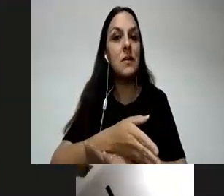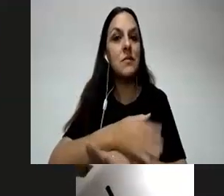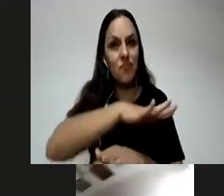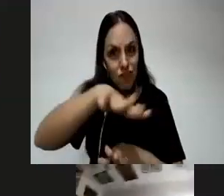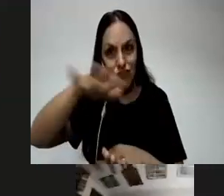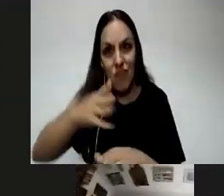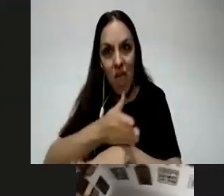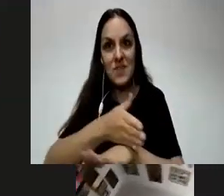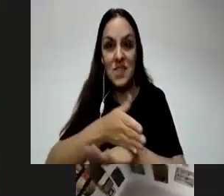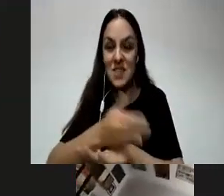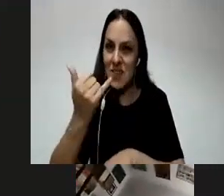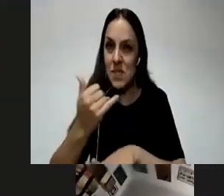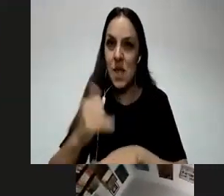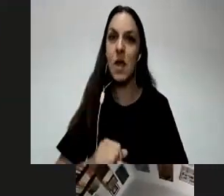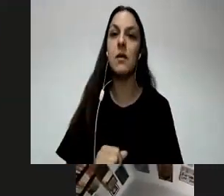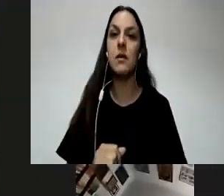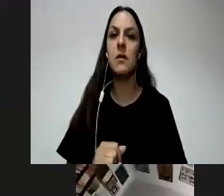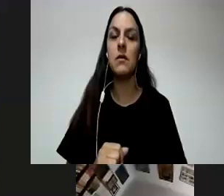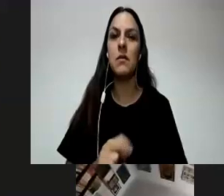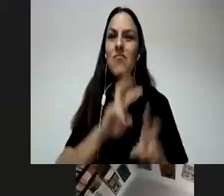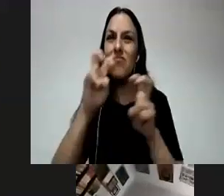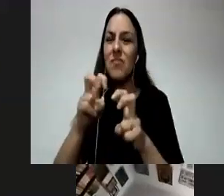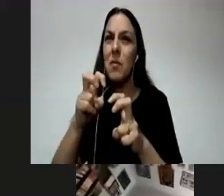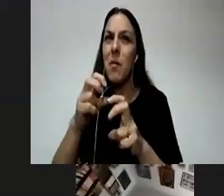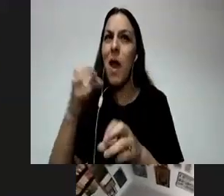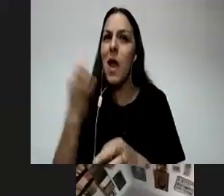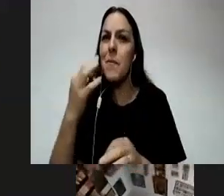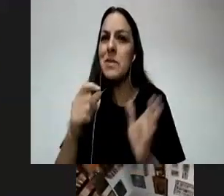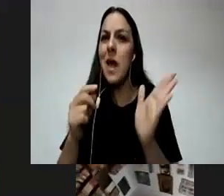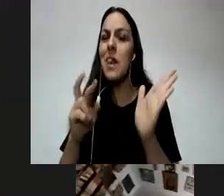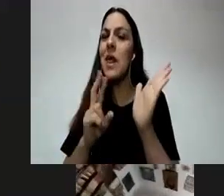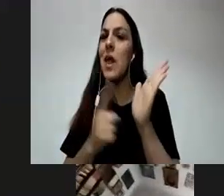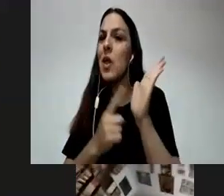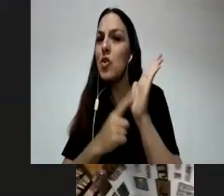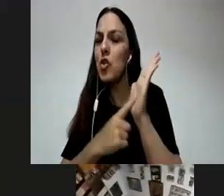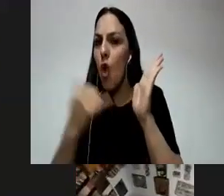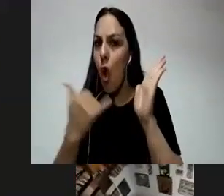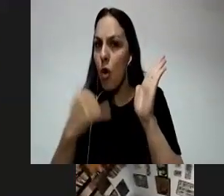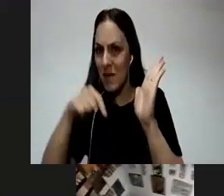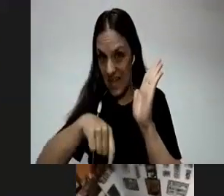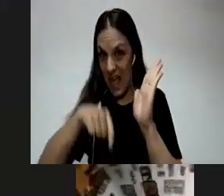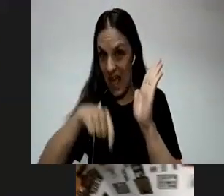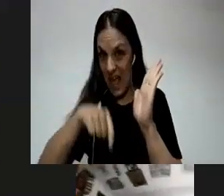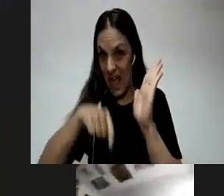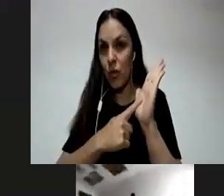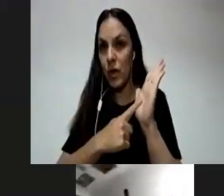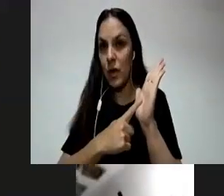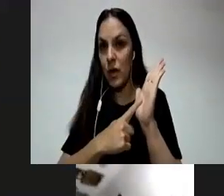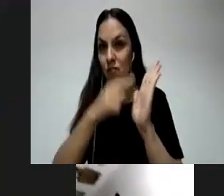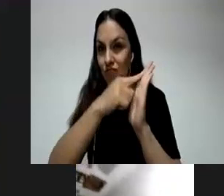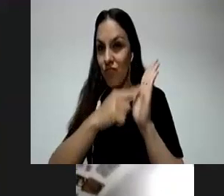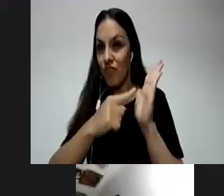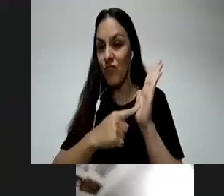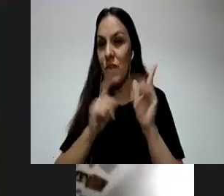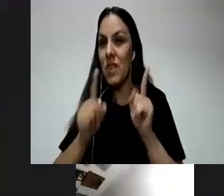Tiene que ver fundamentalmente con la normativa vigente y las dificultades con que